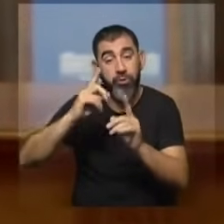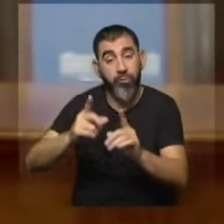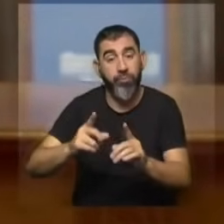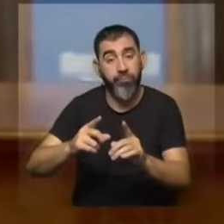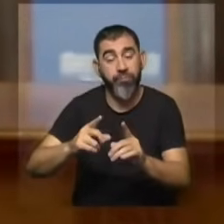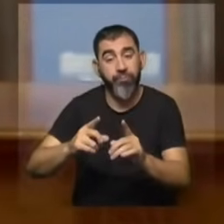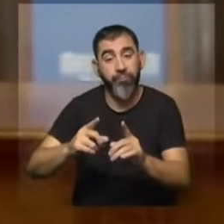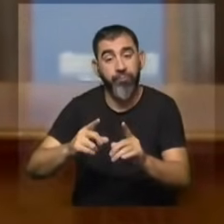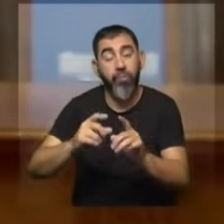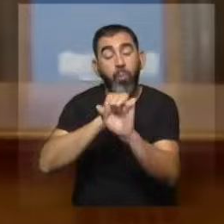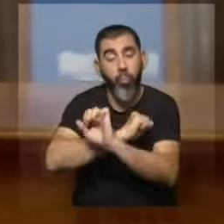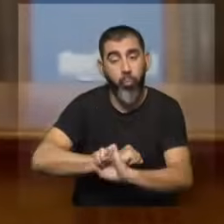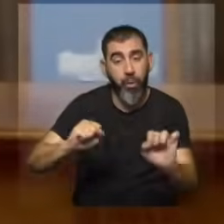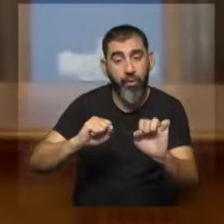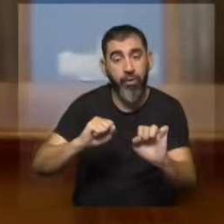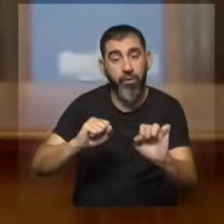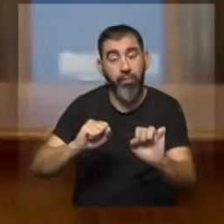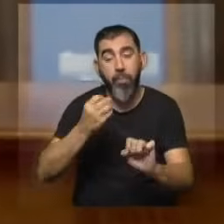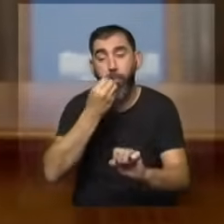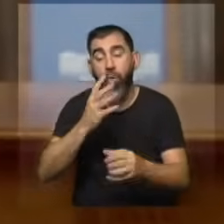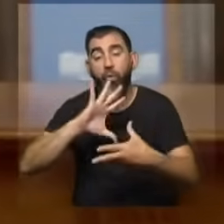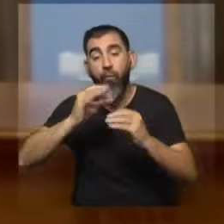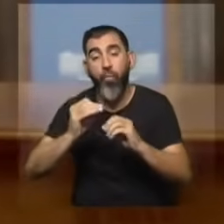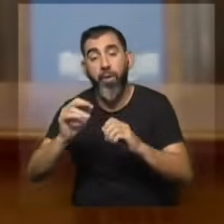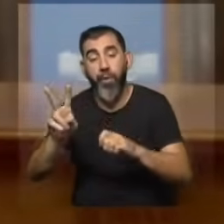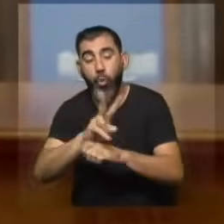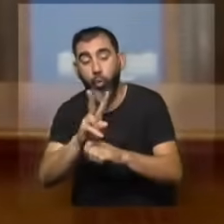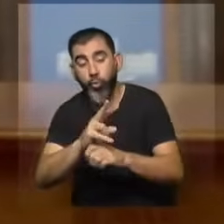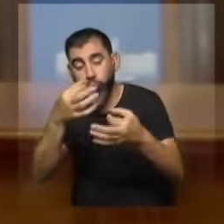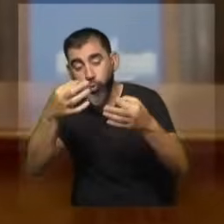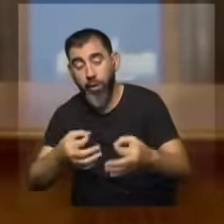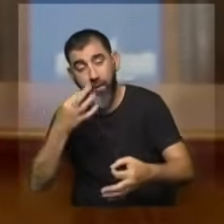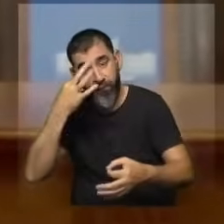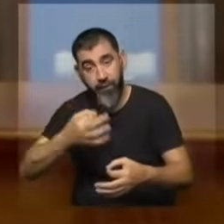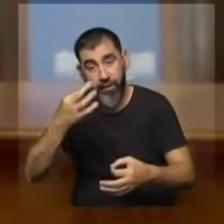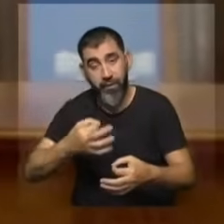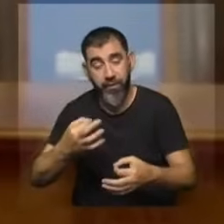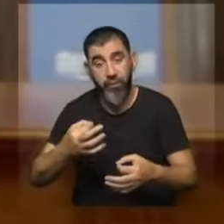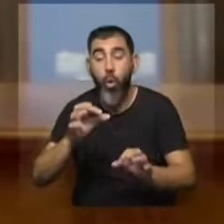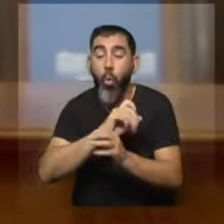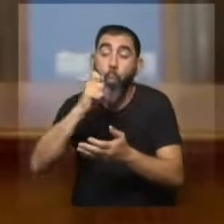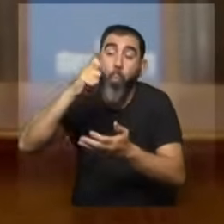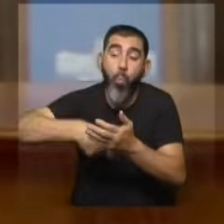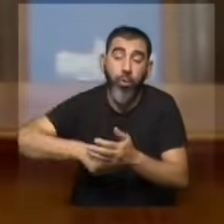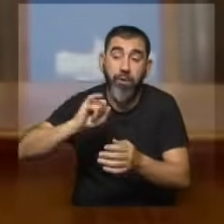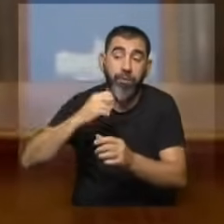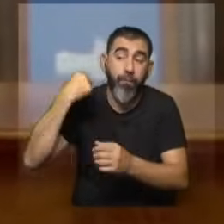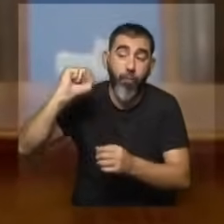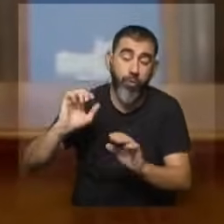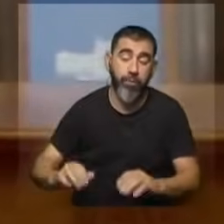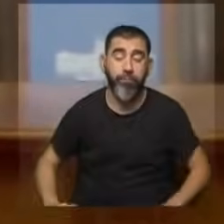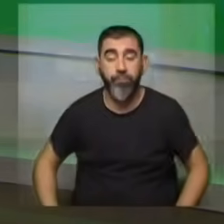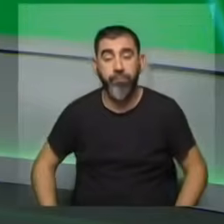da una herramienta para que puedan tener mecanismos de de de por lo menos multas a las mutualistas en caso de que no